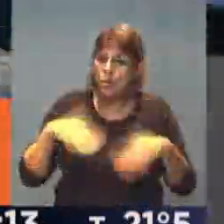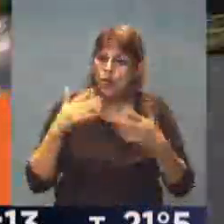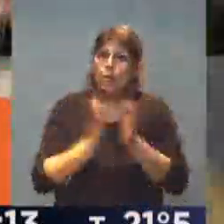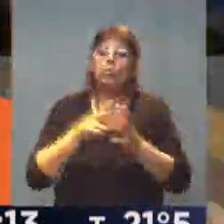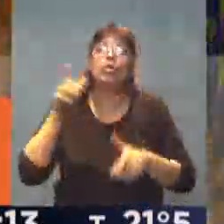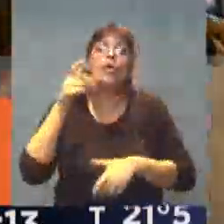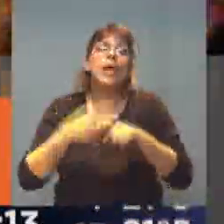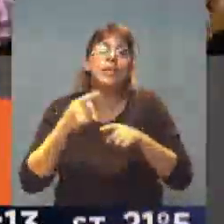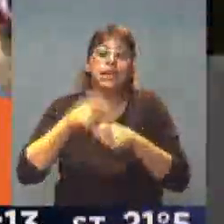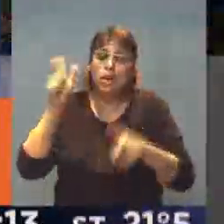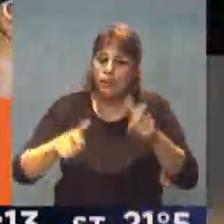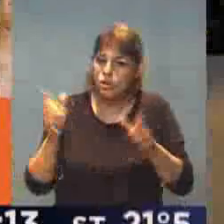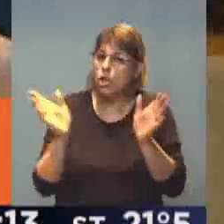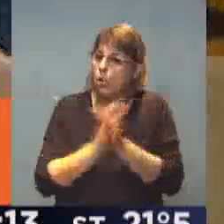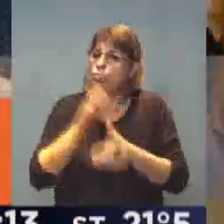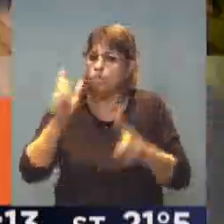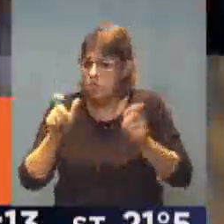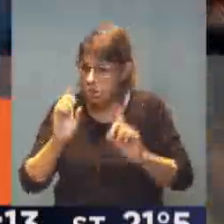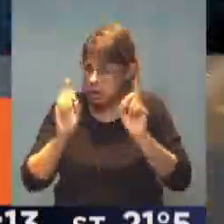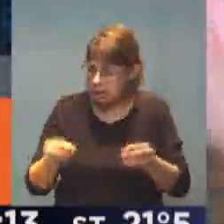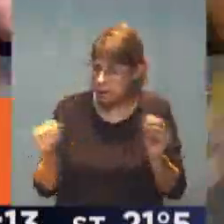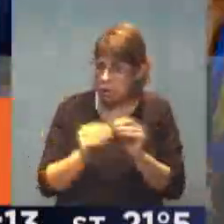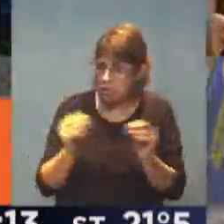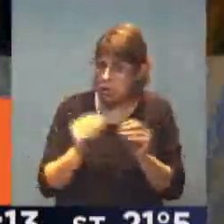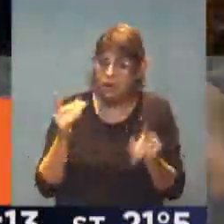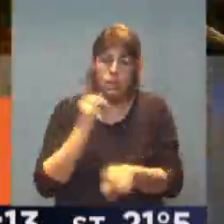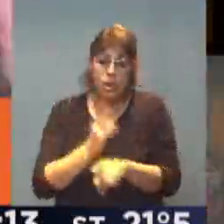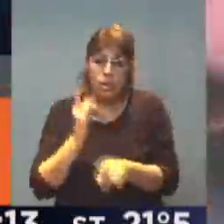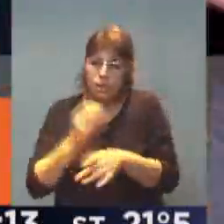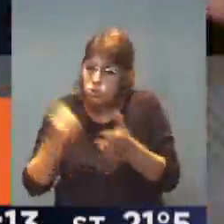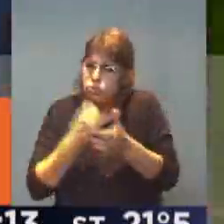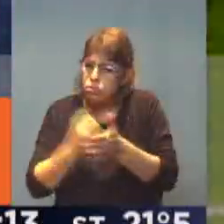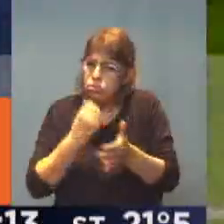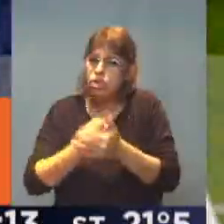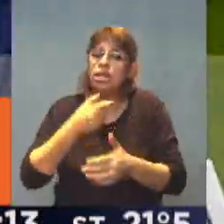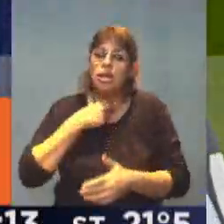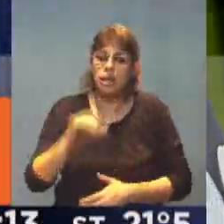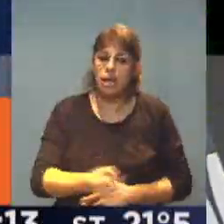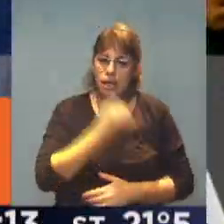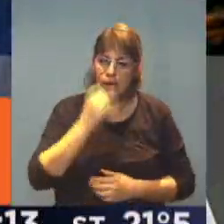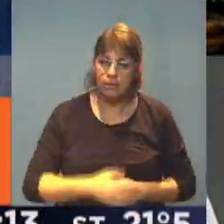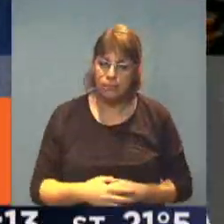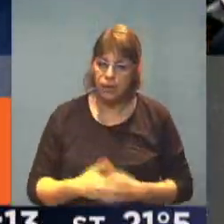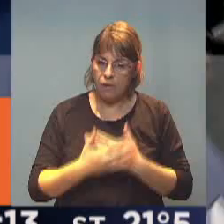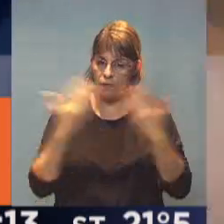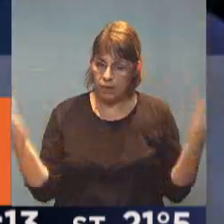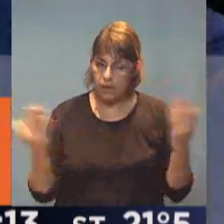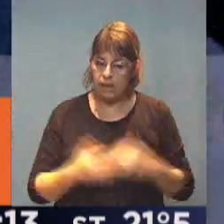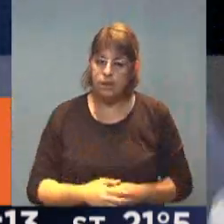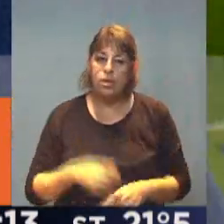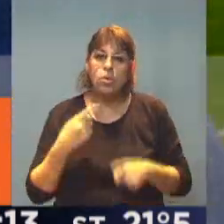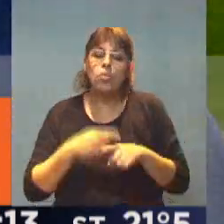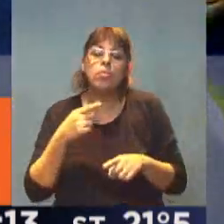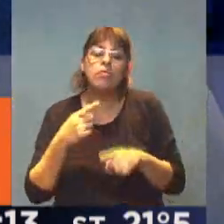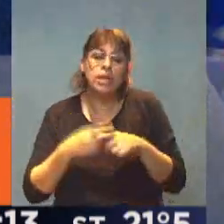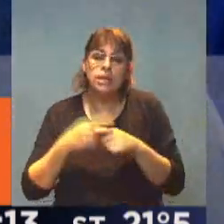gente, con los compañeros que estuvimos siempre luchando para esto. La verdad que súper feliz por festejar